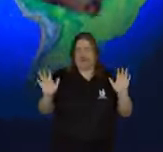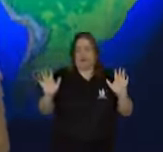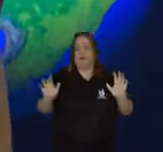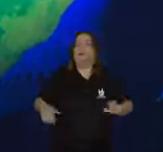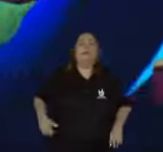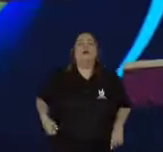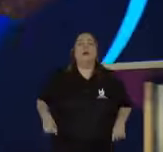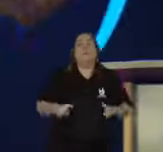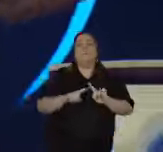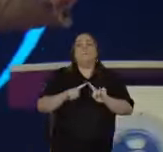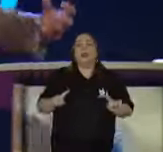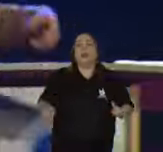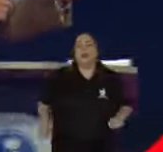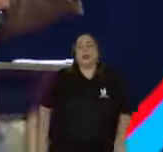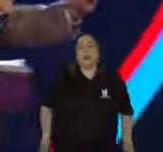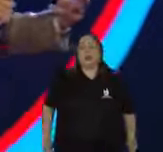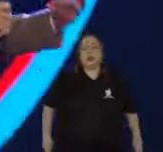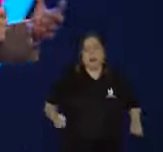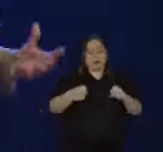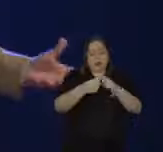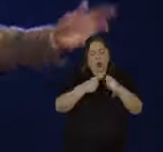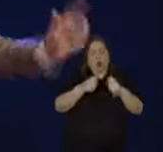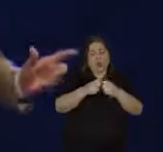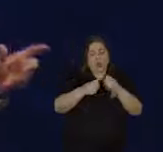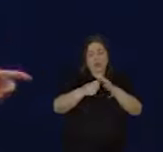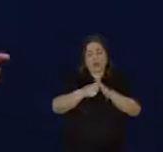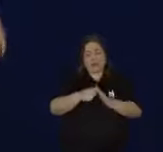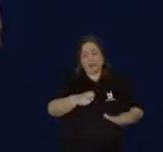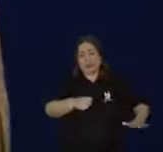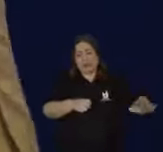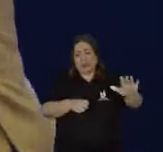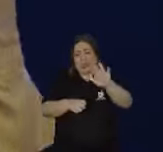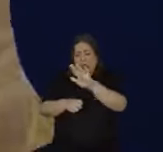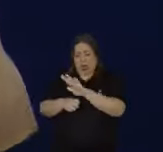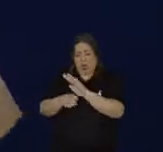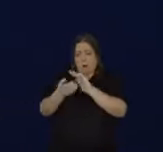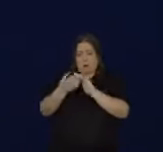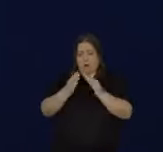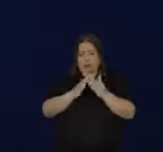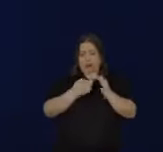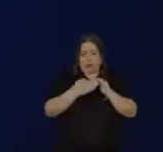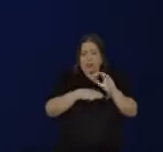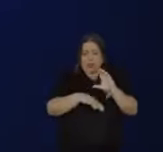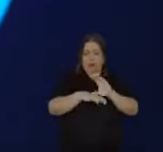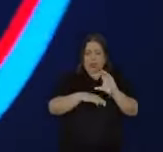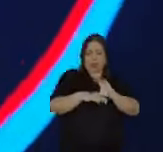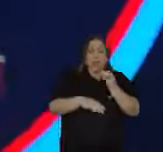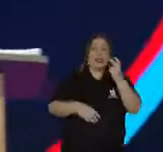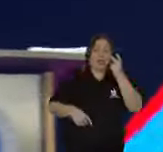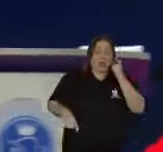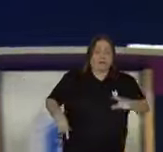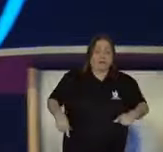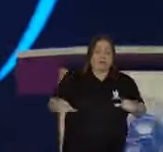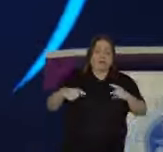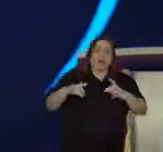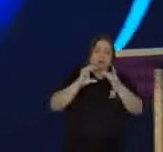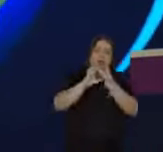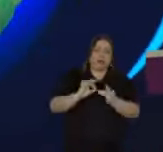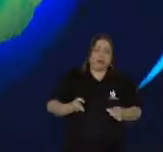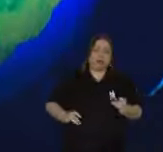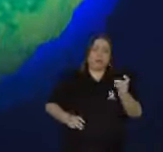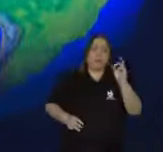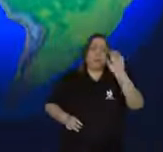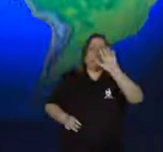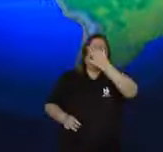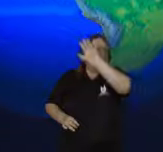Pero el problema más general que tenemos nosotros como pueblo de Dios, que en ese escenario de la vida vemos a Dios, veo mi